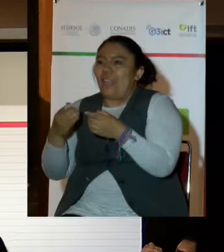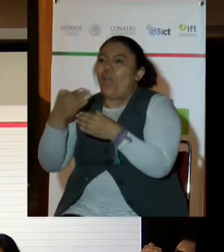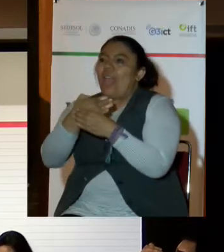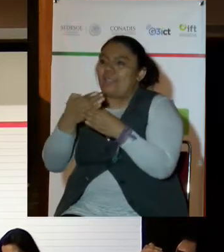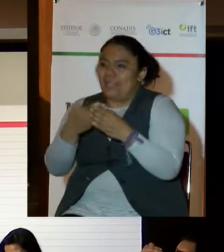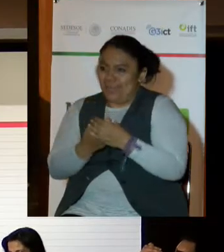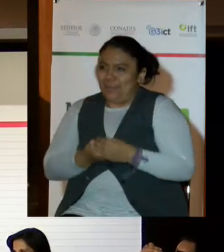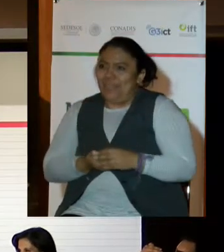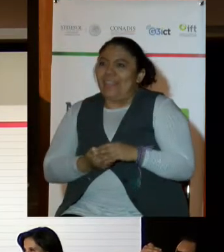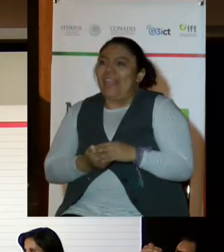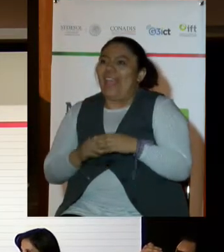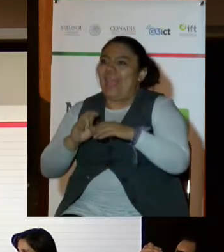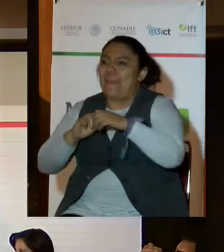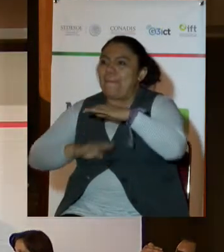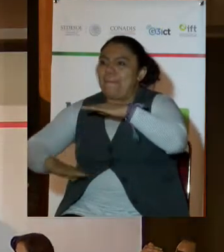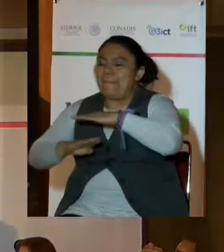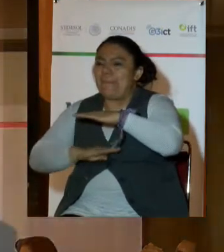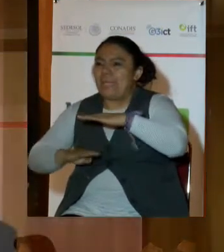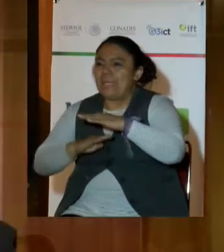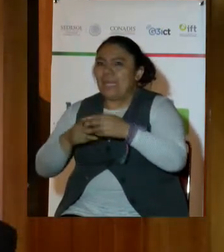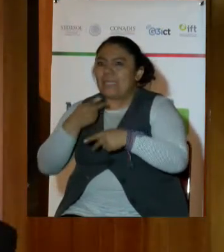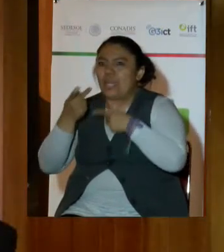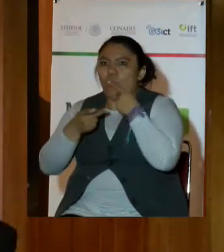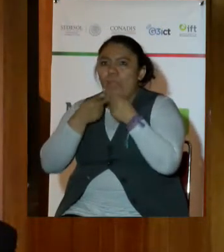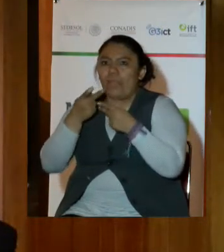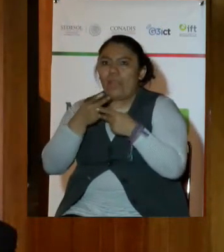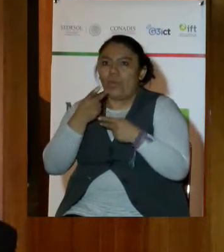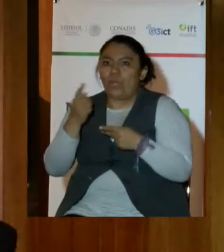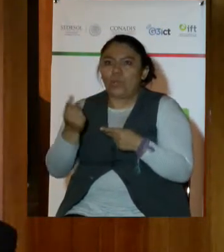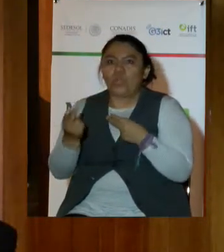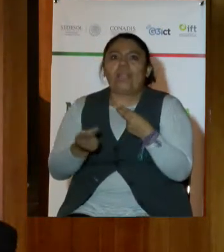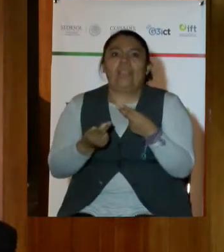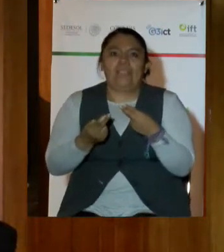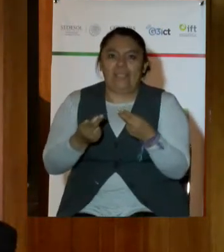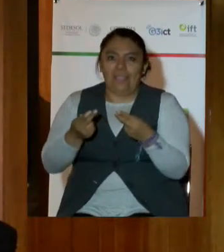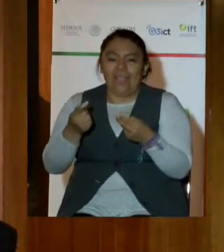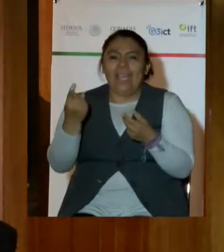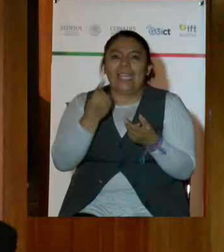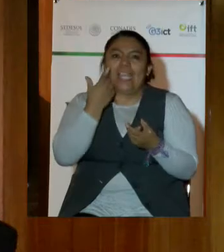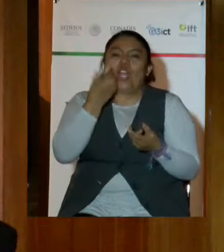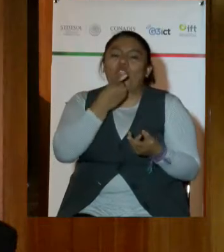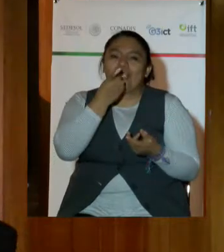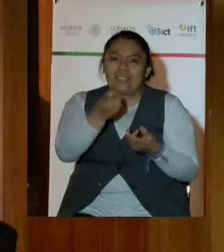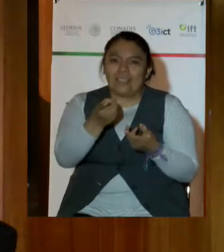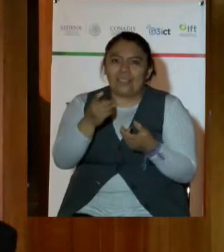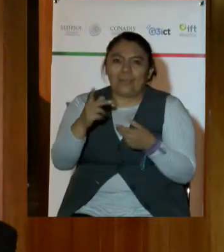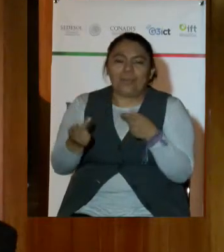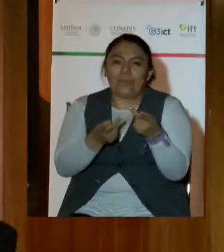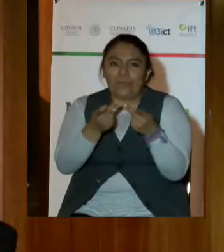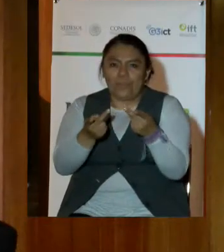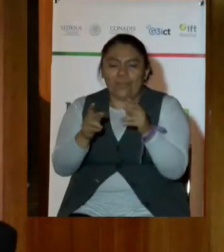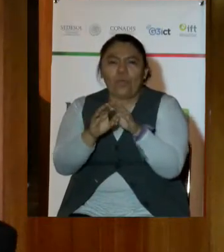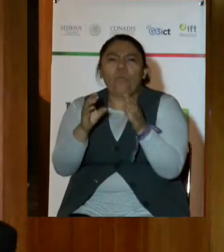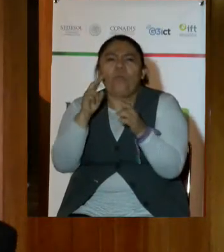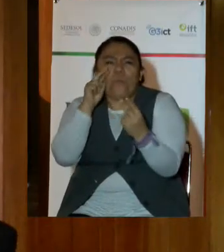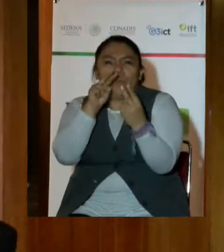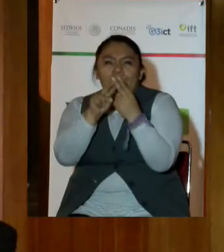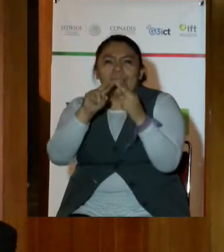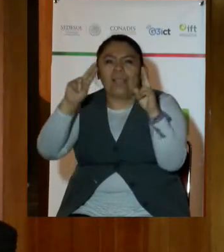¿no? Mi comentario básicamente y pregunta posterior es a Mónica, perdón, Moni. Quisiera antes que